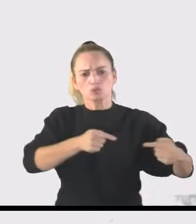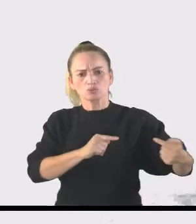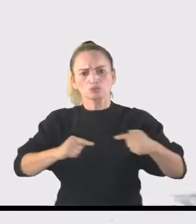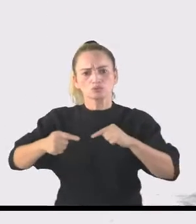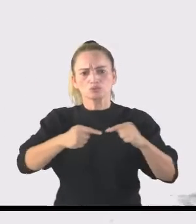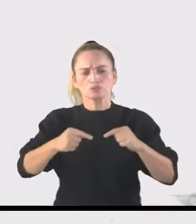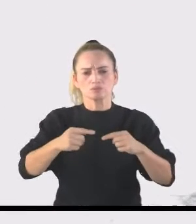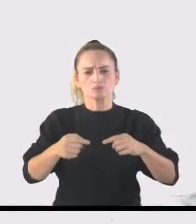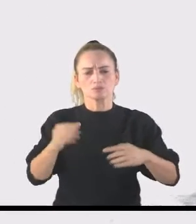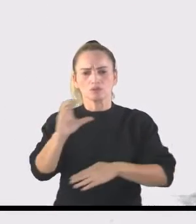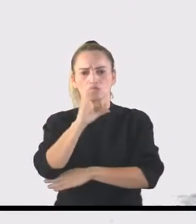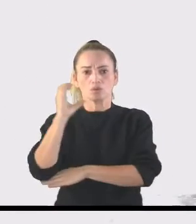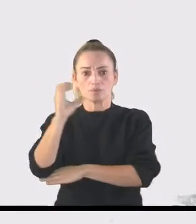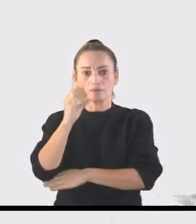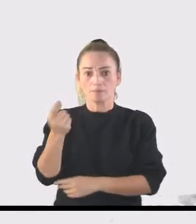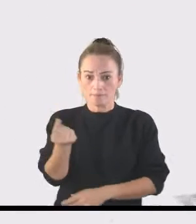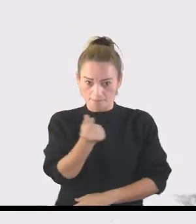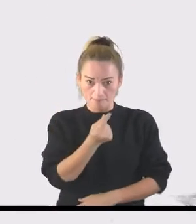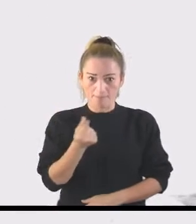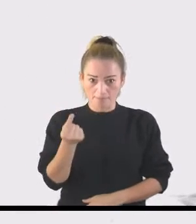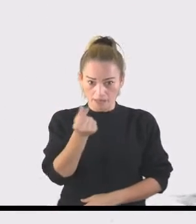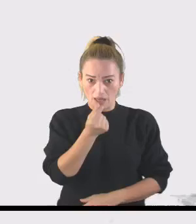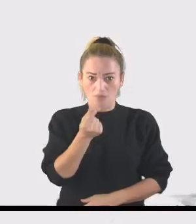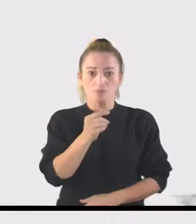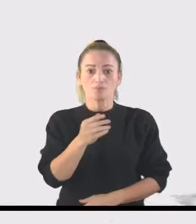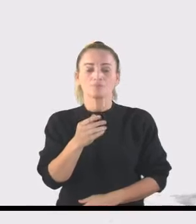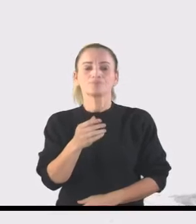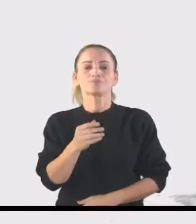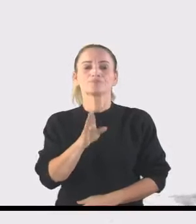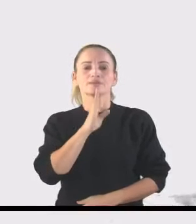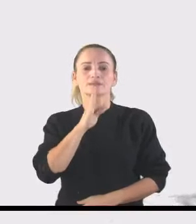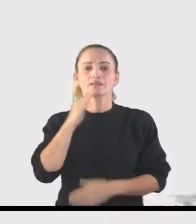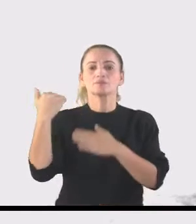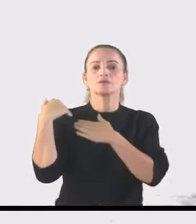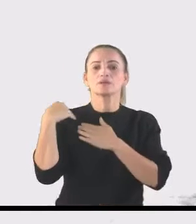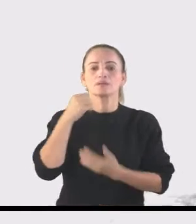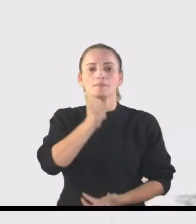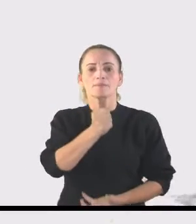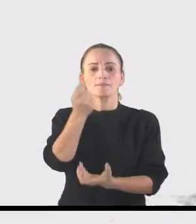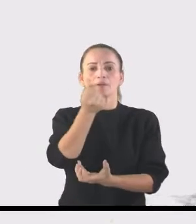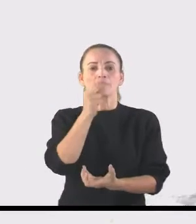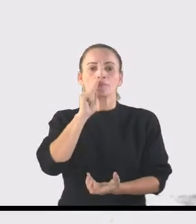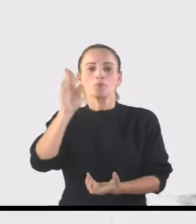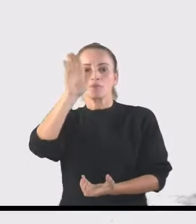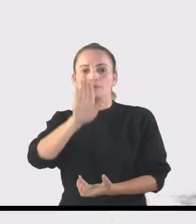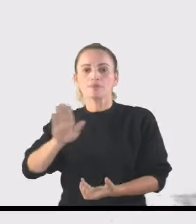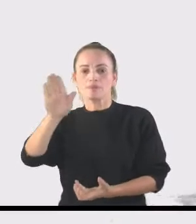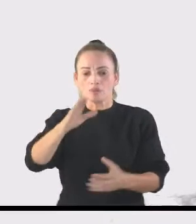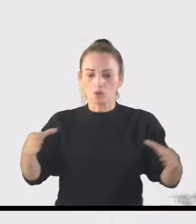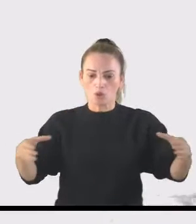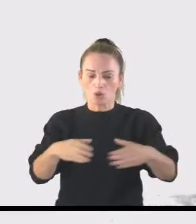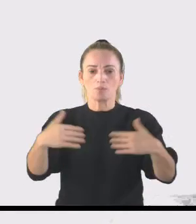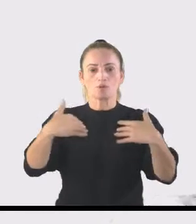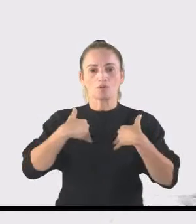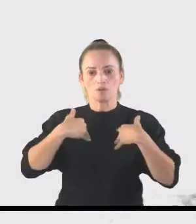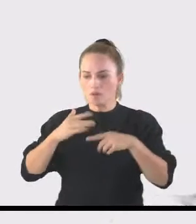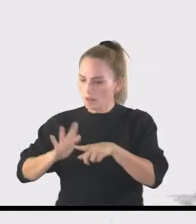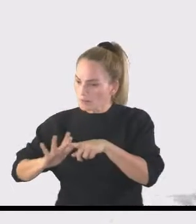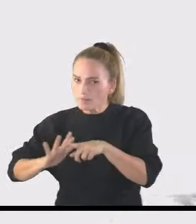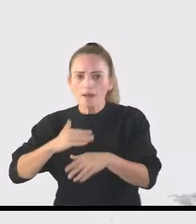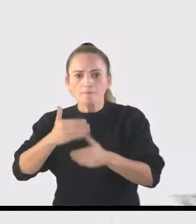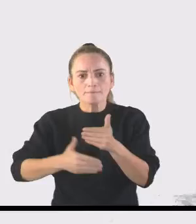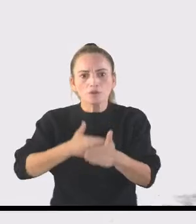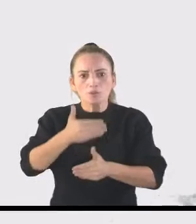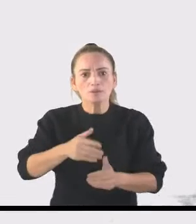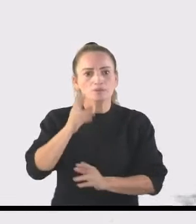Ministerio Público. Este dinero también proviene del presupuesto de la Nación. Para ello, la Unidad para las Víctimas implementa el